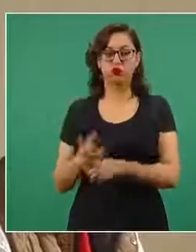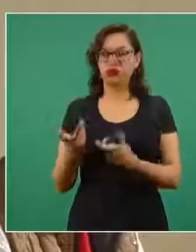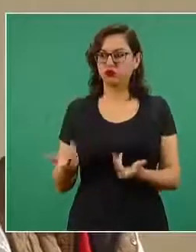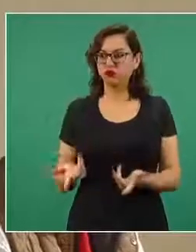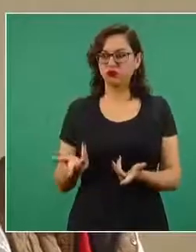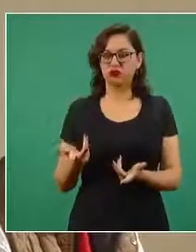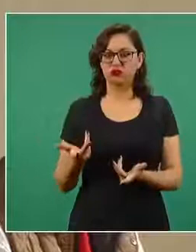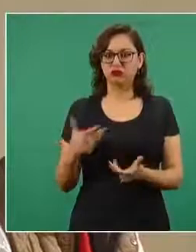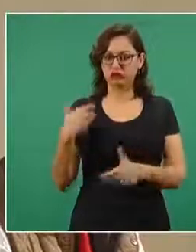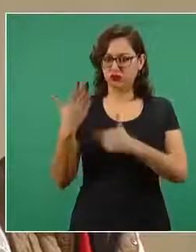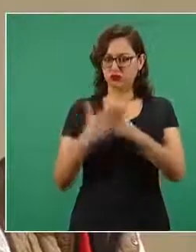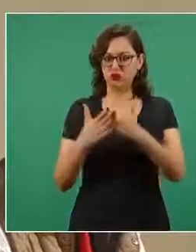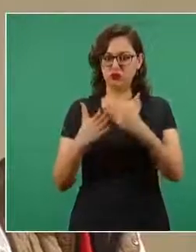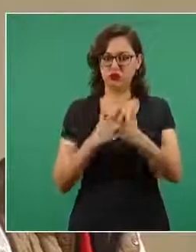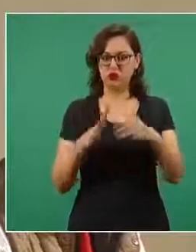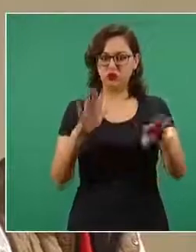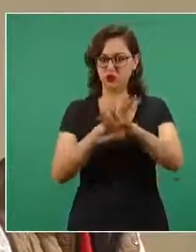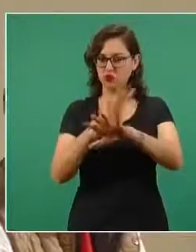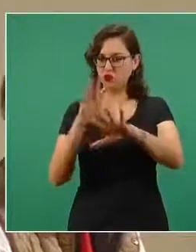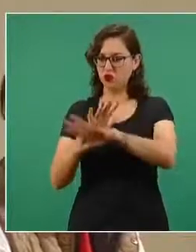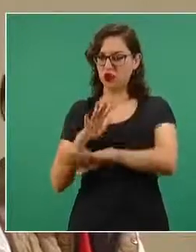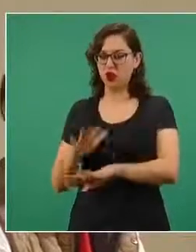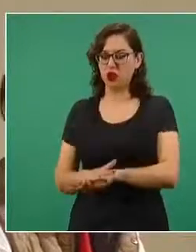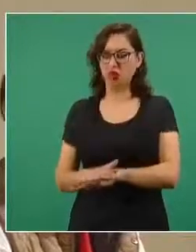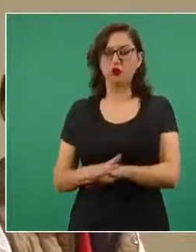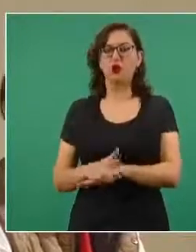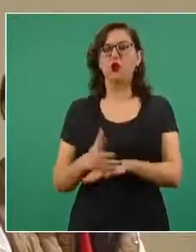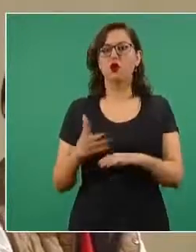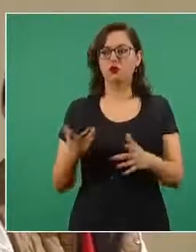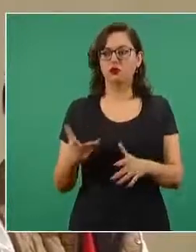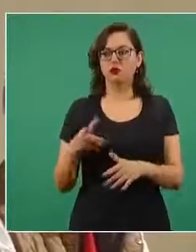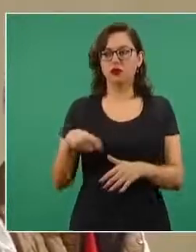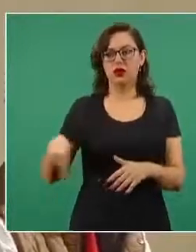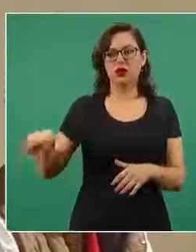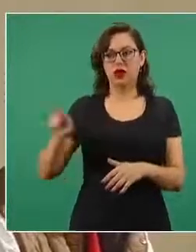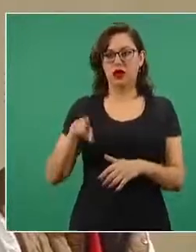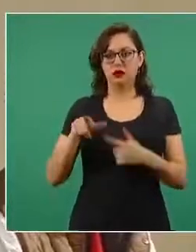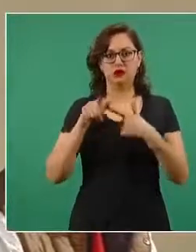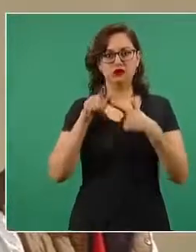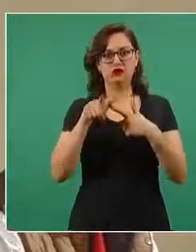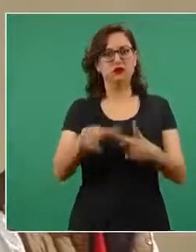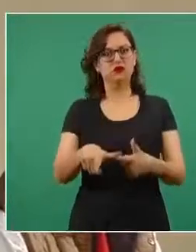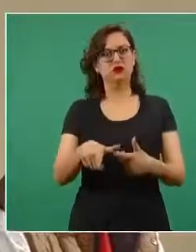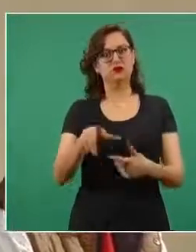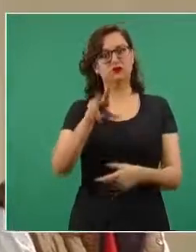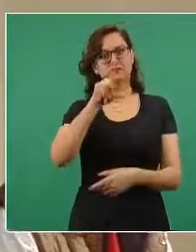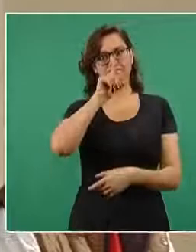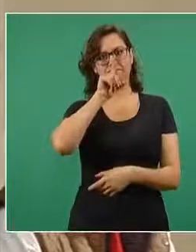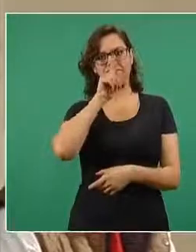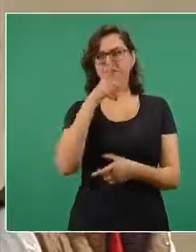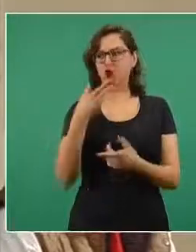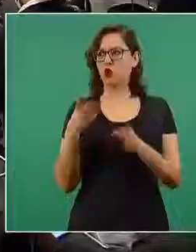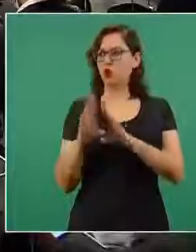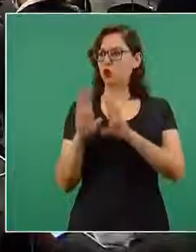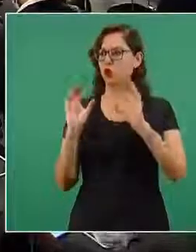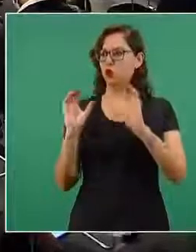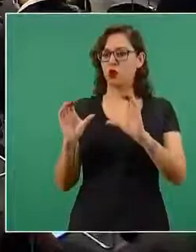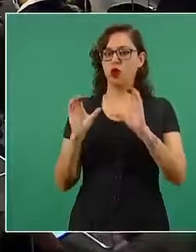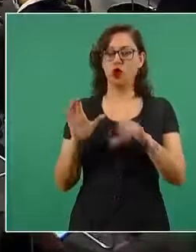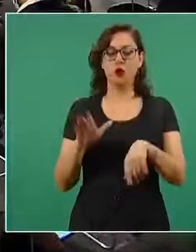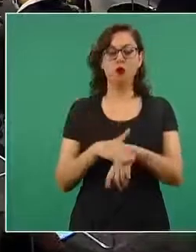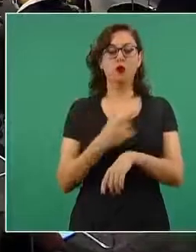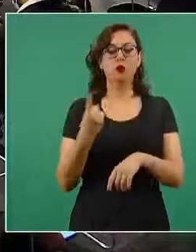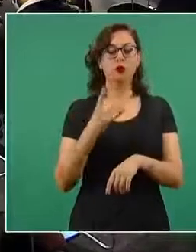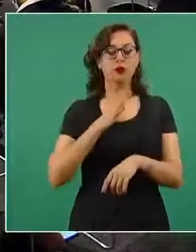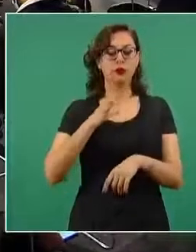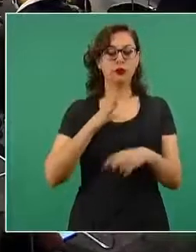estos cambios que va a haber de estos puestos que son claves. Dicen que les extraña que hay gente que tiene mucho poder,